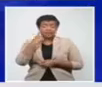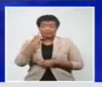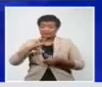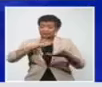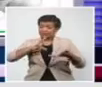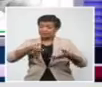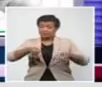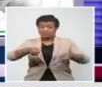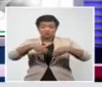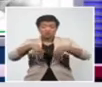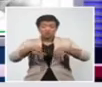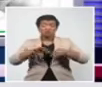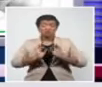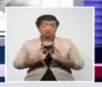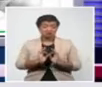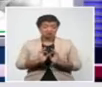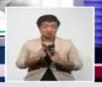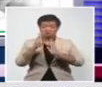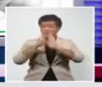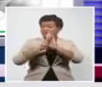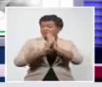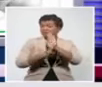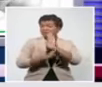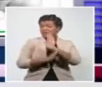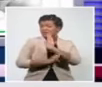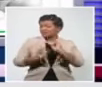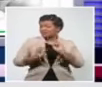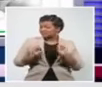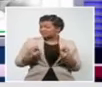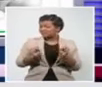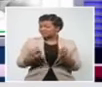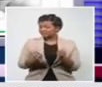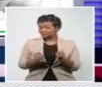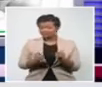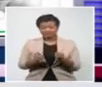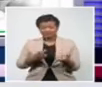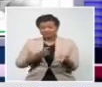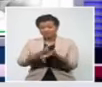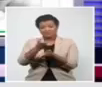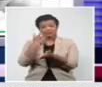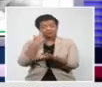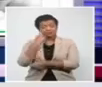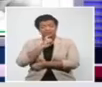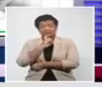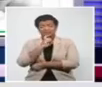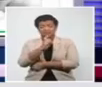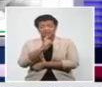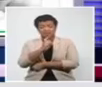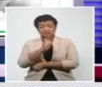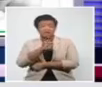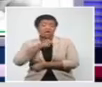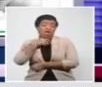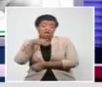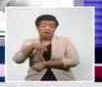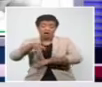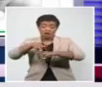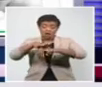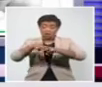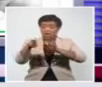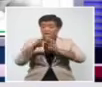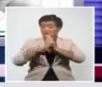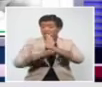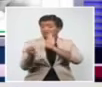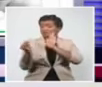a pesar de todas las medidas restrictivas que se toman en algunas provincias cubanas, como por ejemplo en la capital del país, en fase de